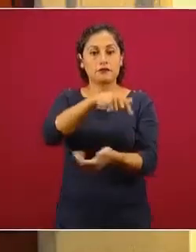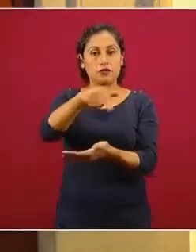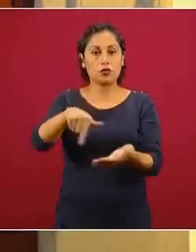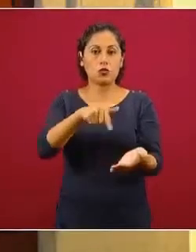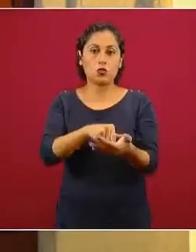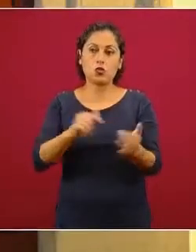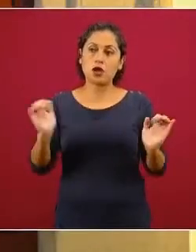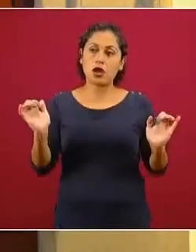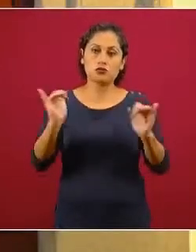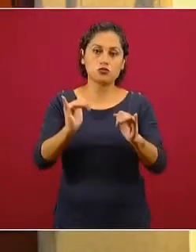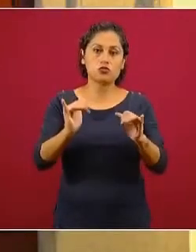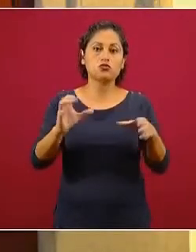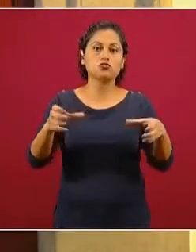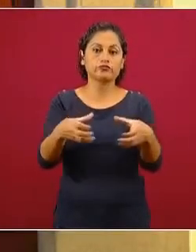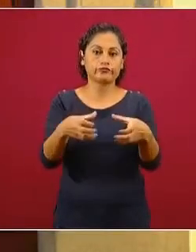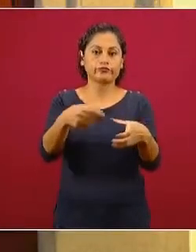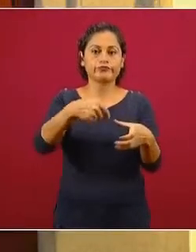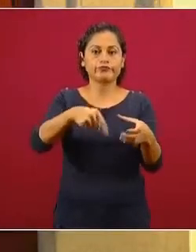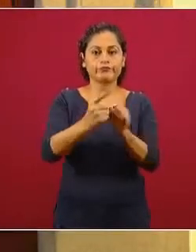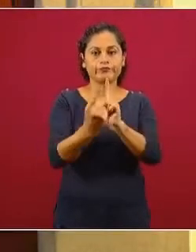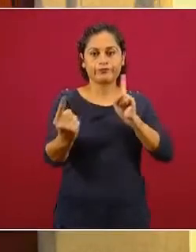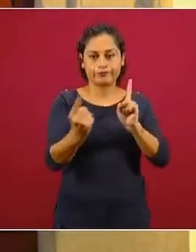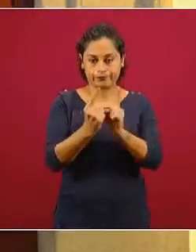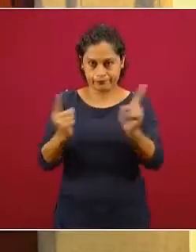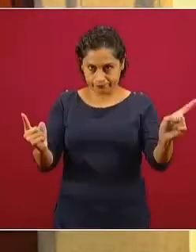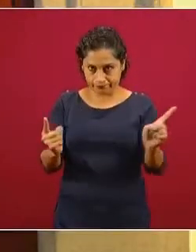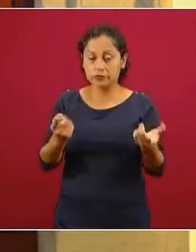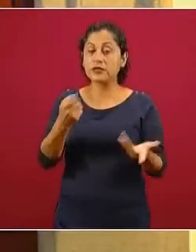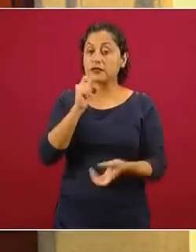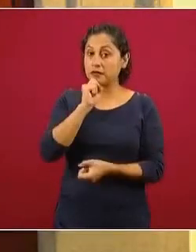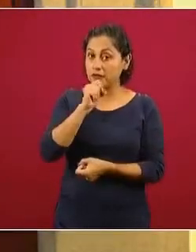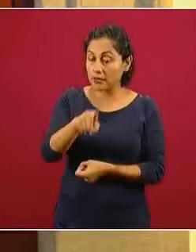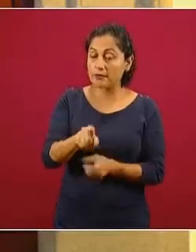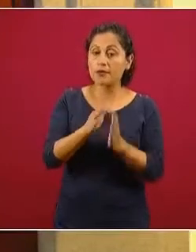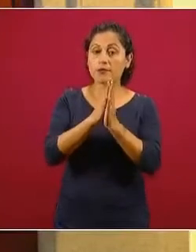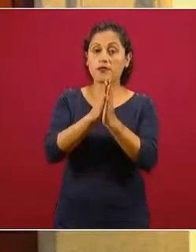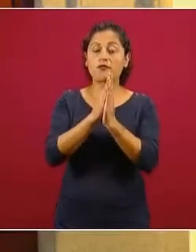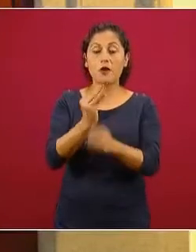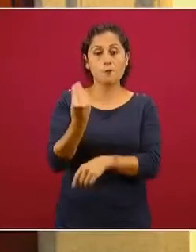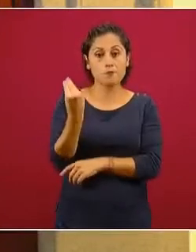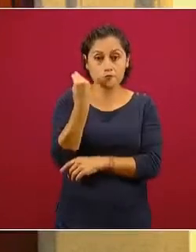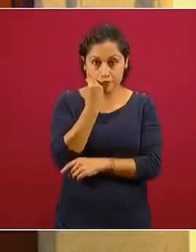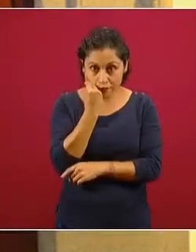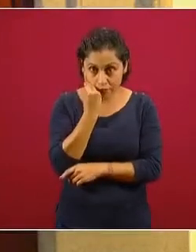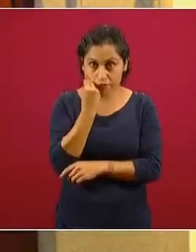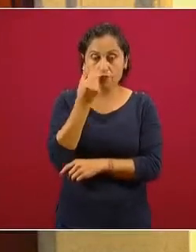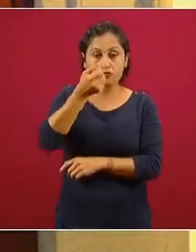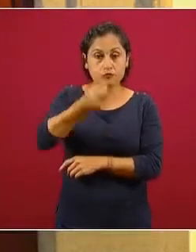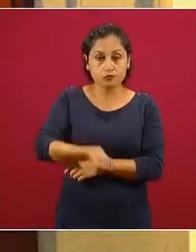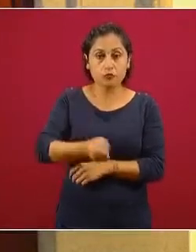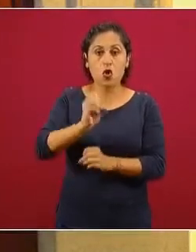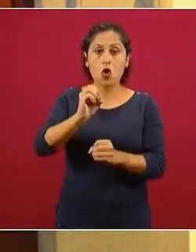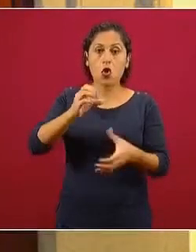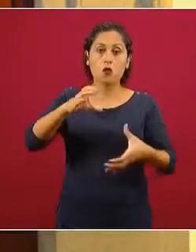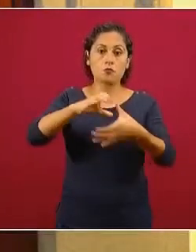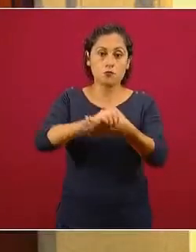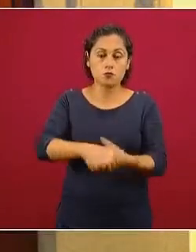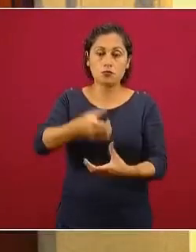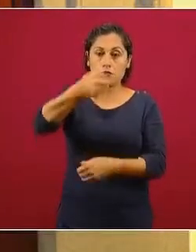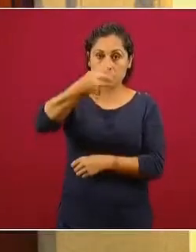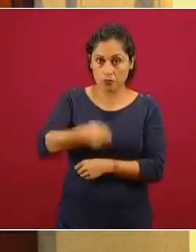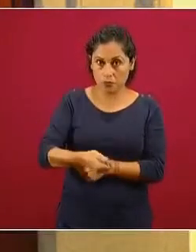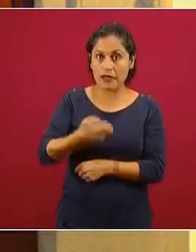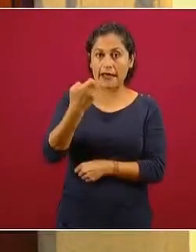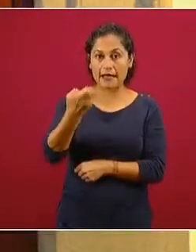evitar saludar de mano, de abrazo, de beso, eso incluye también las actividades de sana distancia.